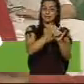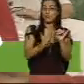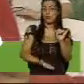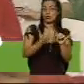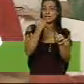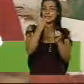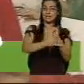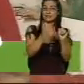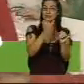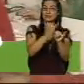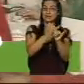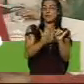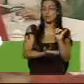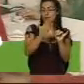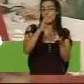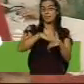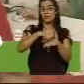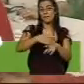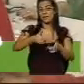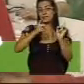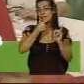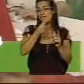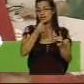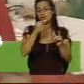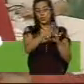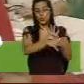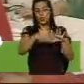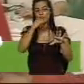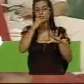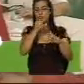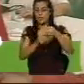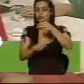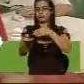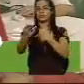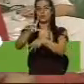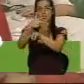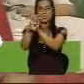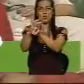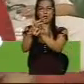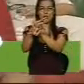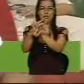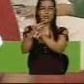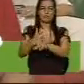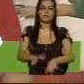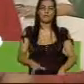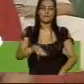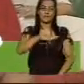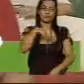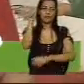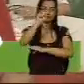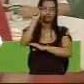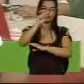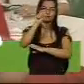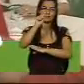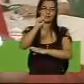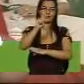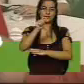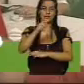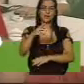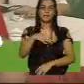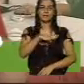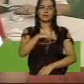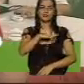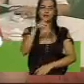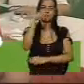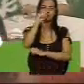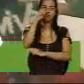de salud que están siendo receptores de la Gran Misión Vivienda, de la Gran Misión Hijos